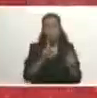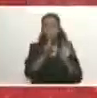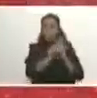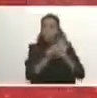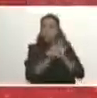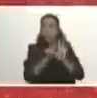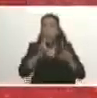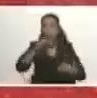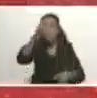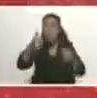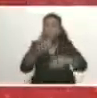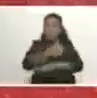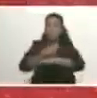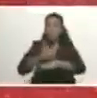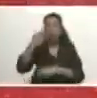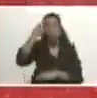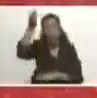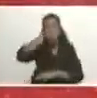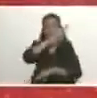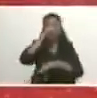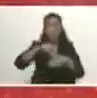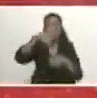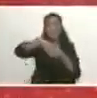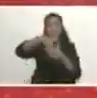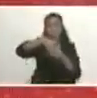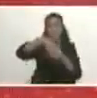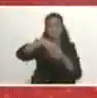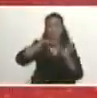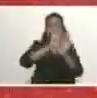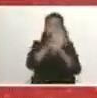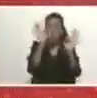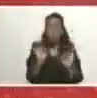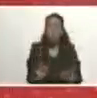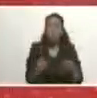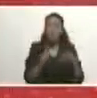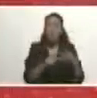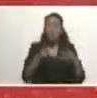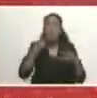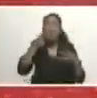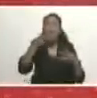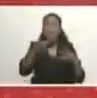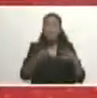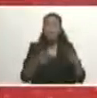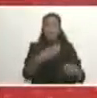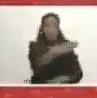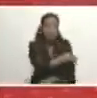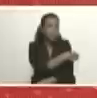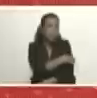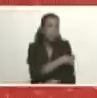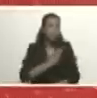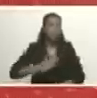de los nuevos integrantes del Consejo Nacional Electoral por parte de los sectores políticos de la ultraderecha